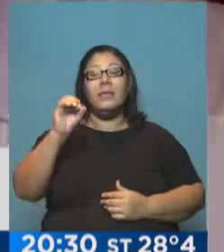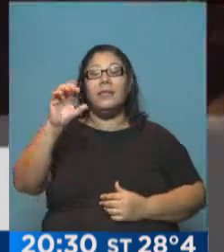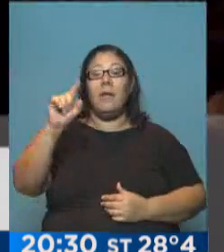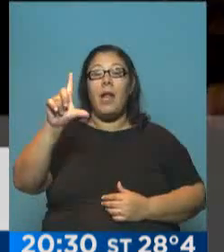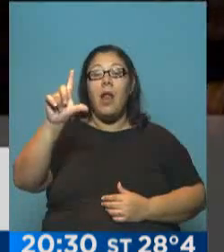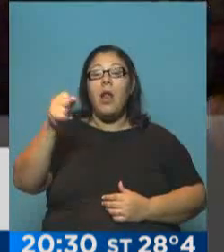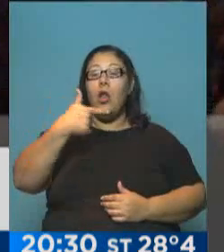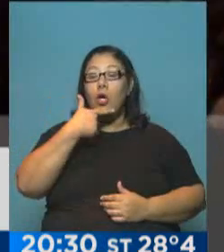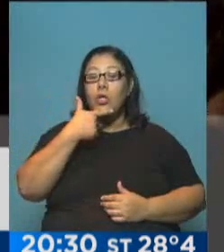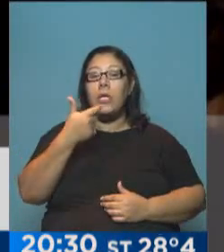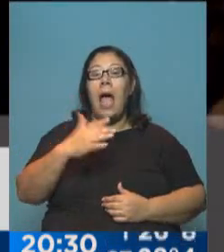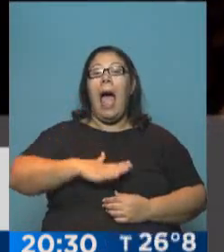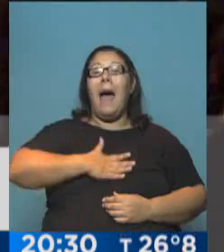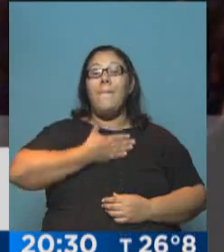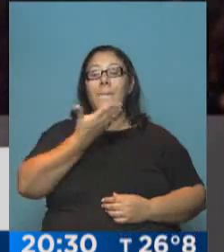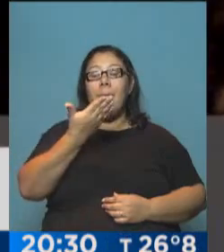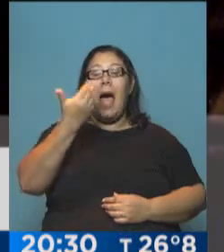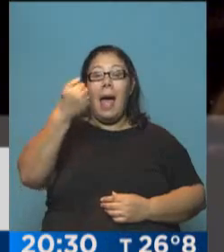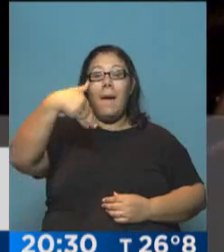compartiendo esta fiesta con ellos ahora.